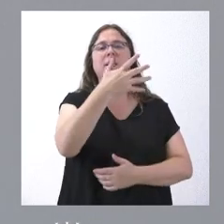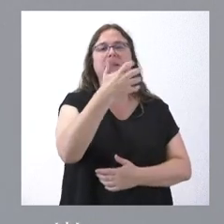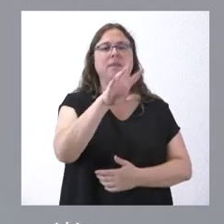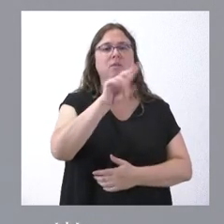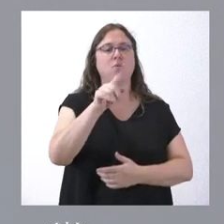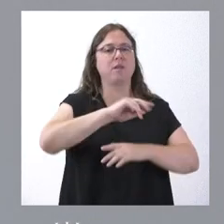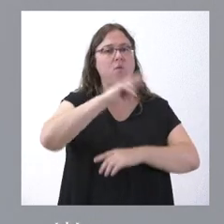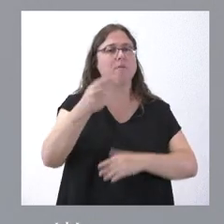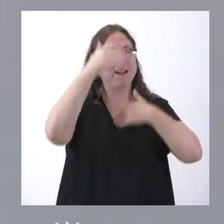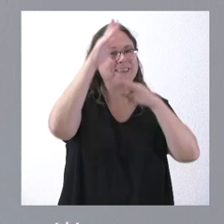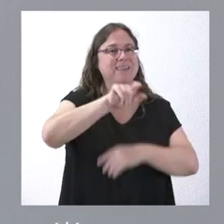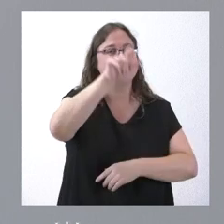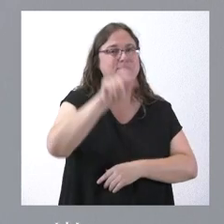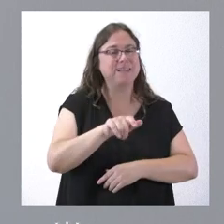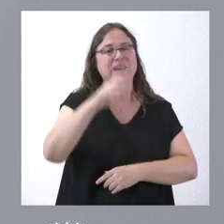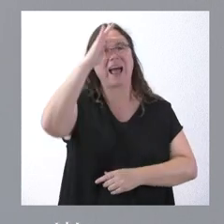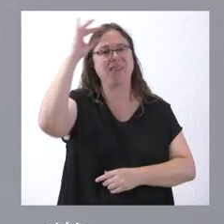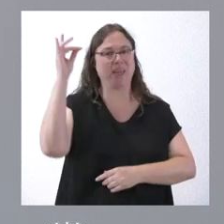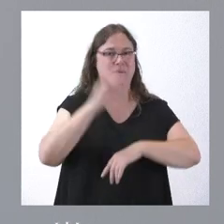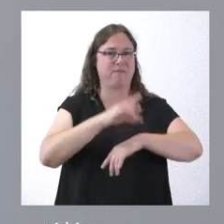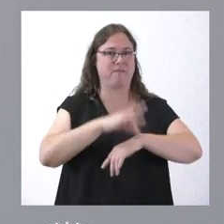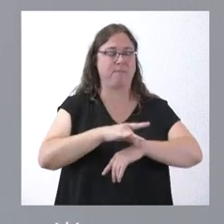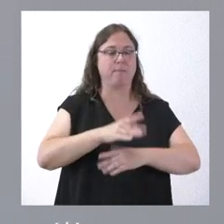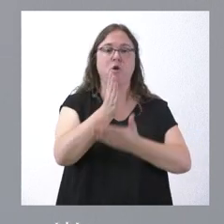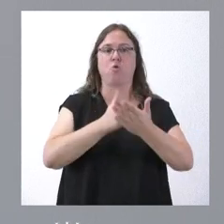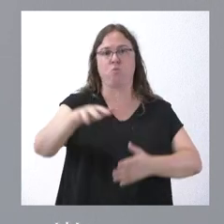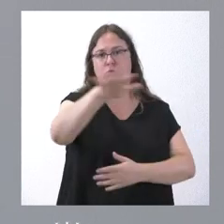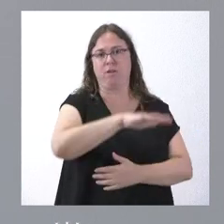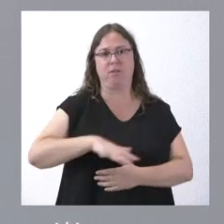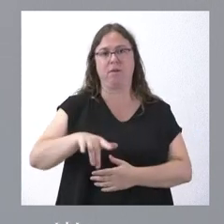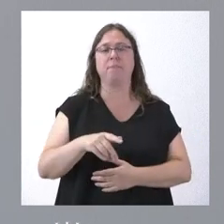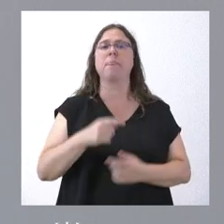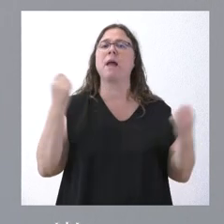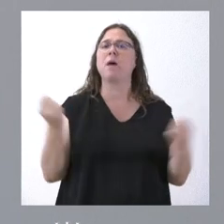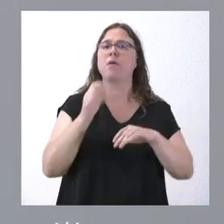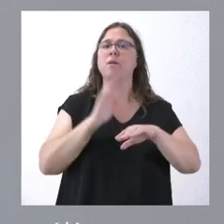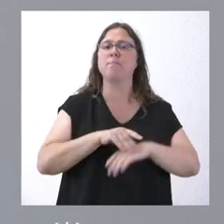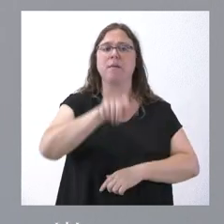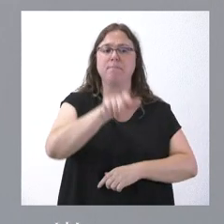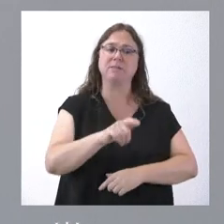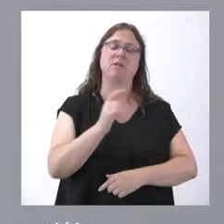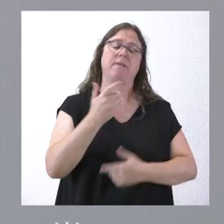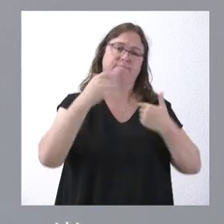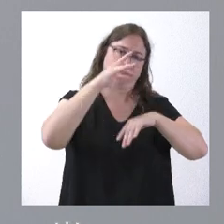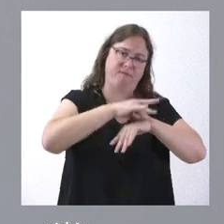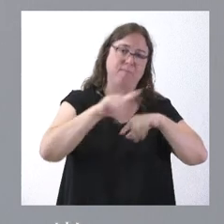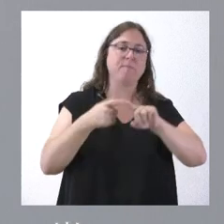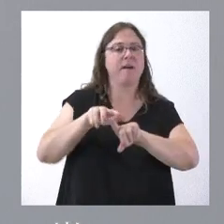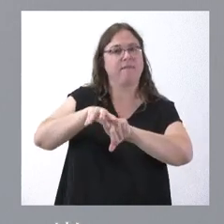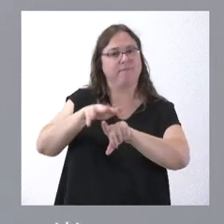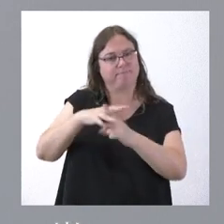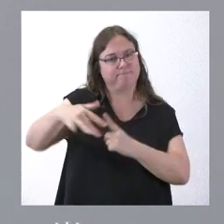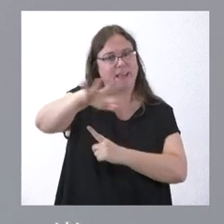a la atención de personas con la enfermedad de Alzheimer en la comunidad. Son actuaciones dirigidas tanto a los afectados como a su entorno y a la formación